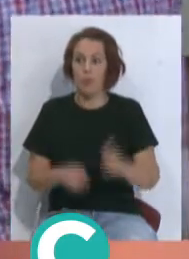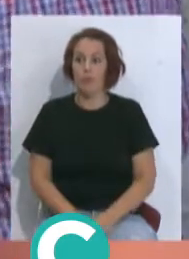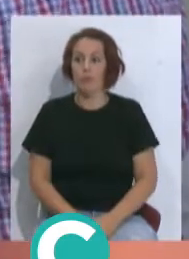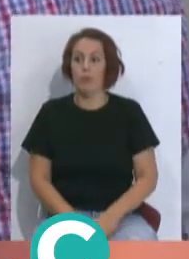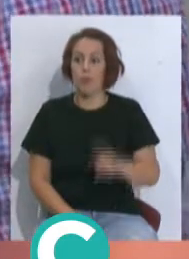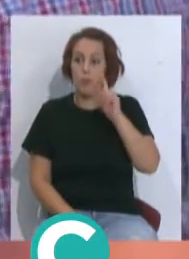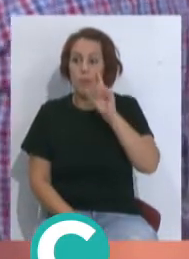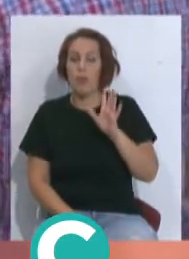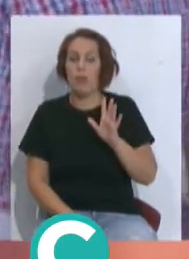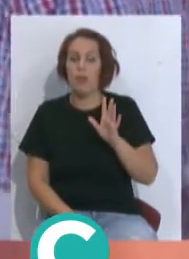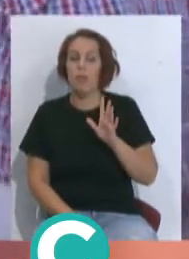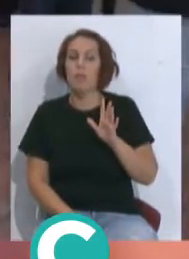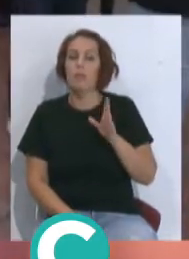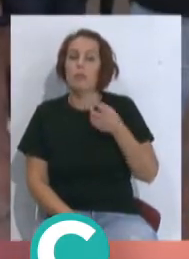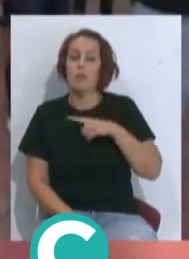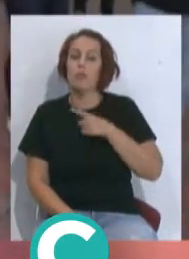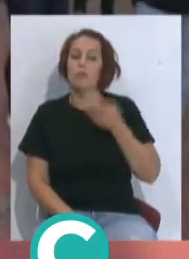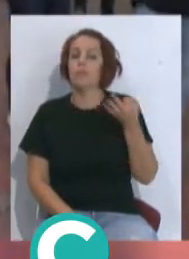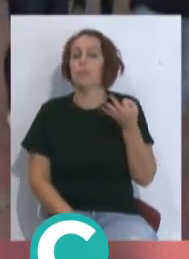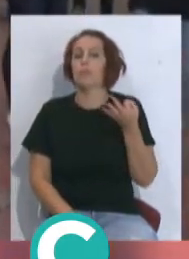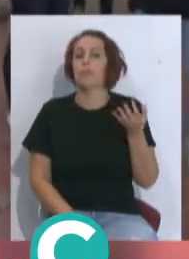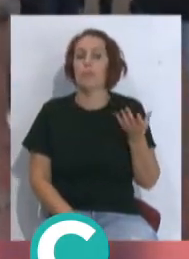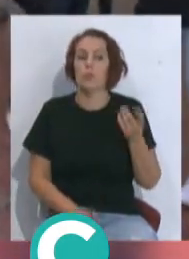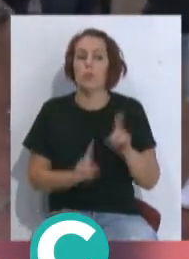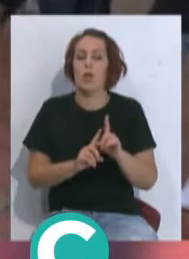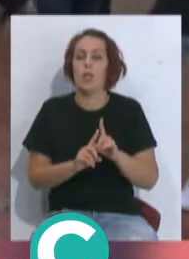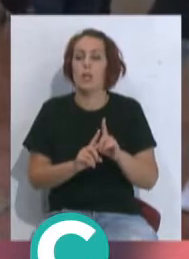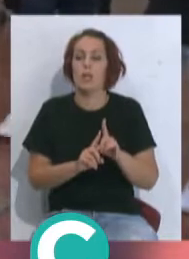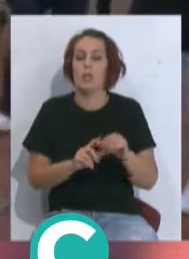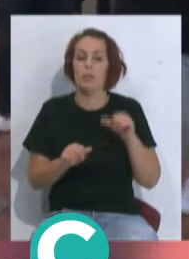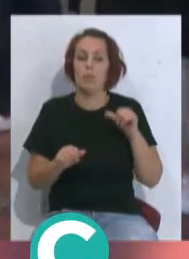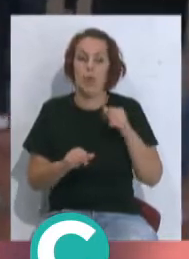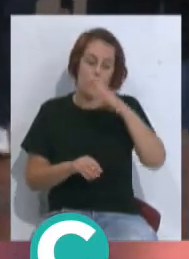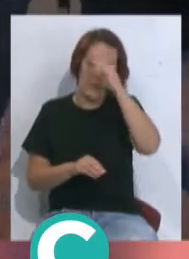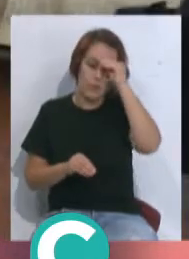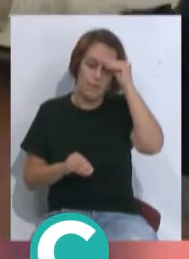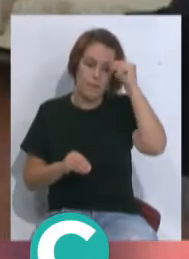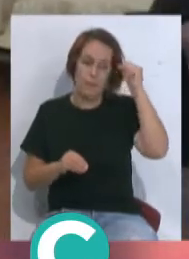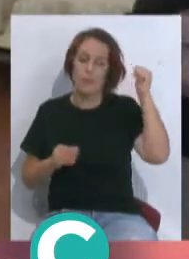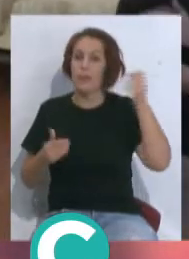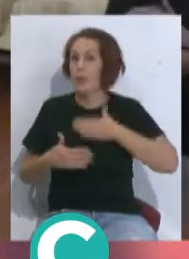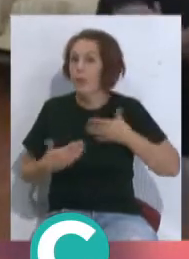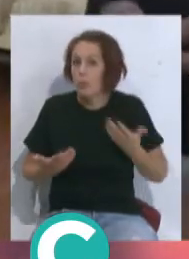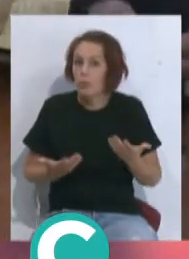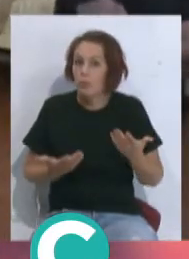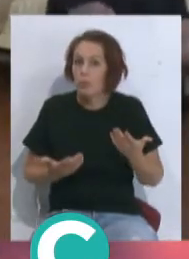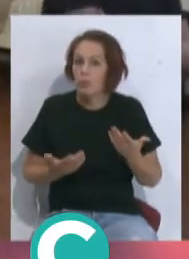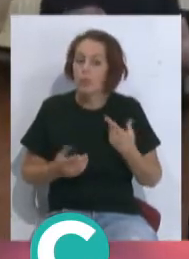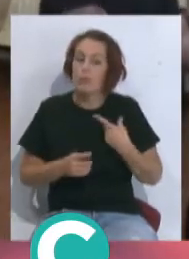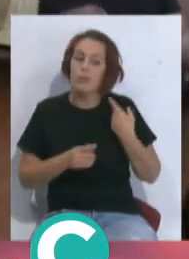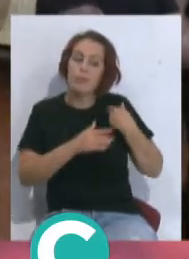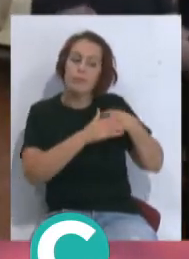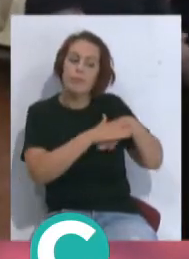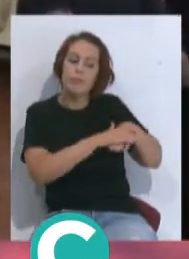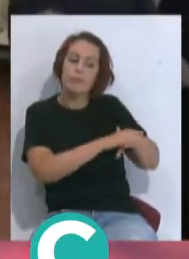aquí parece que lo que nos ha pasado, parece que casi lo estamos. Queremos olvidarlo, como es lógico, queremos dejarlo allá en un